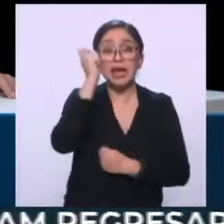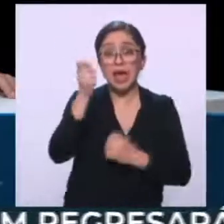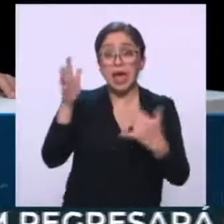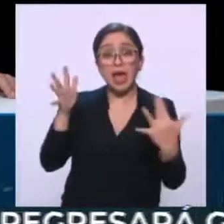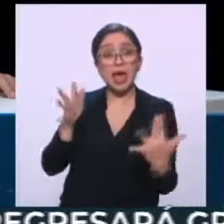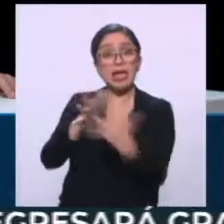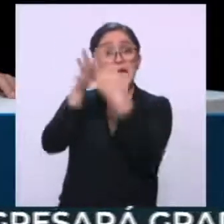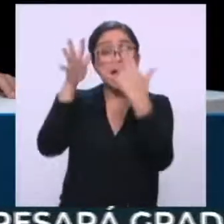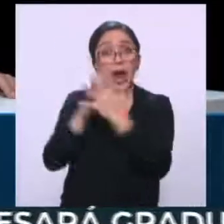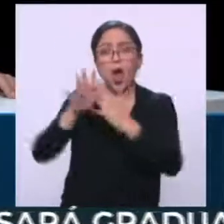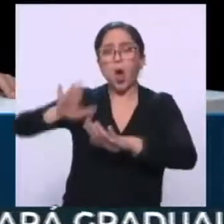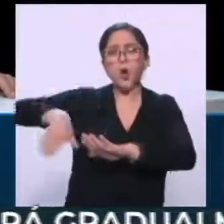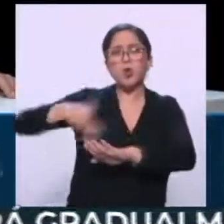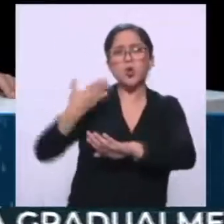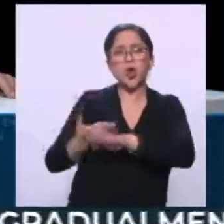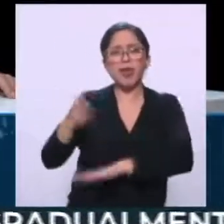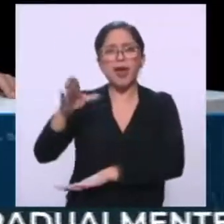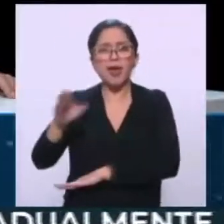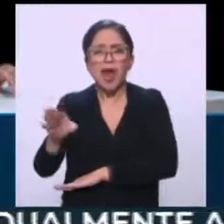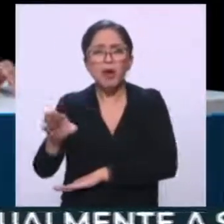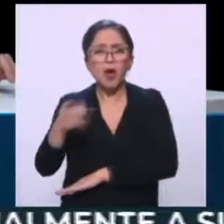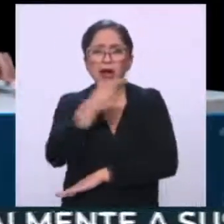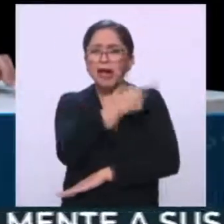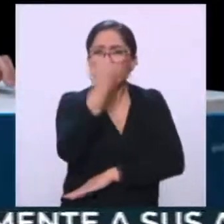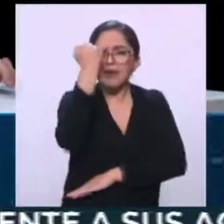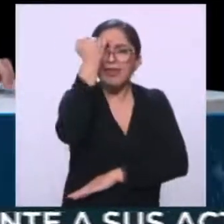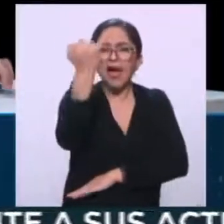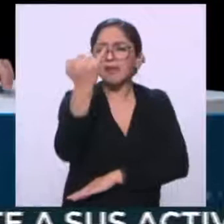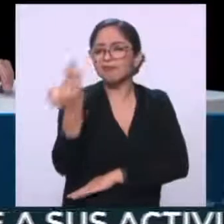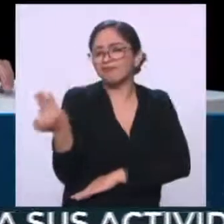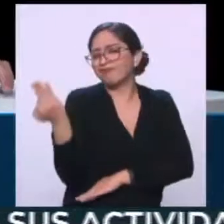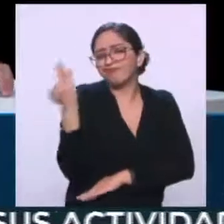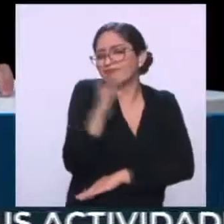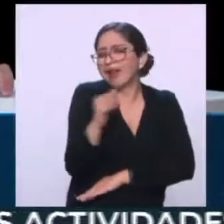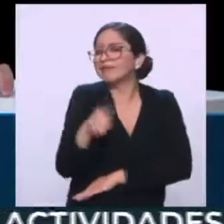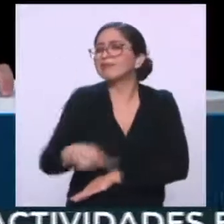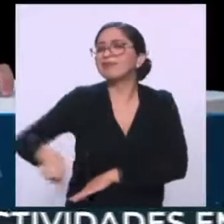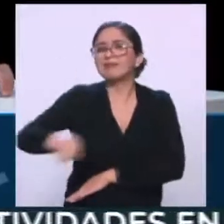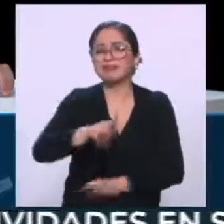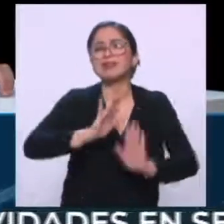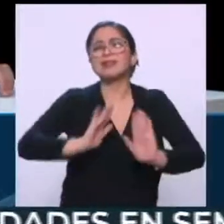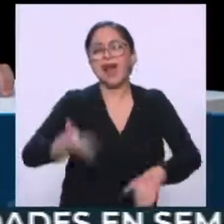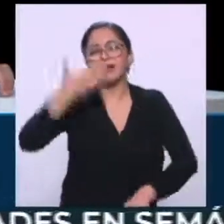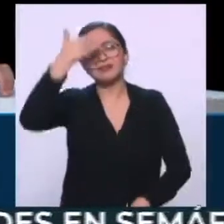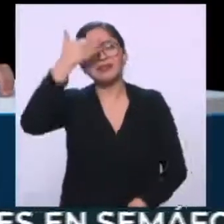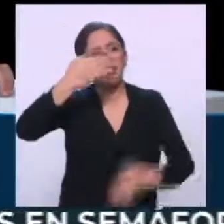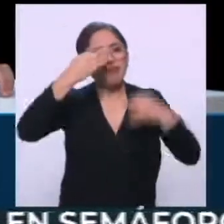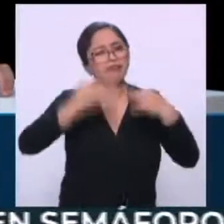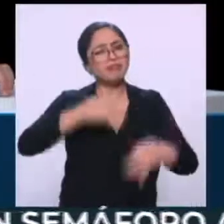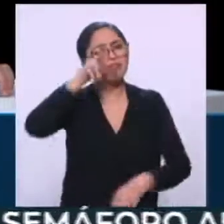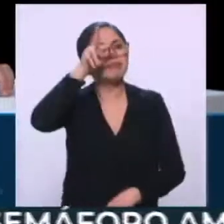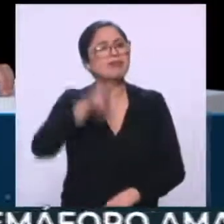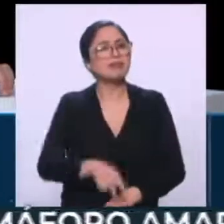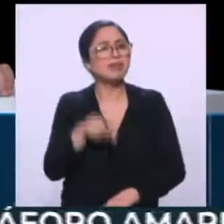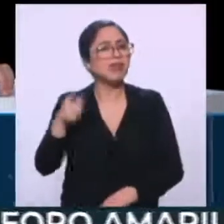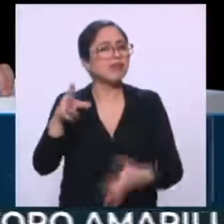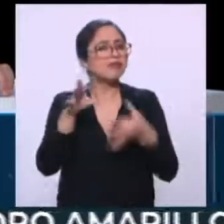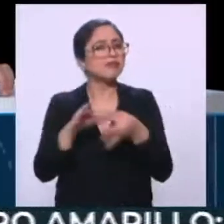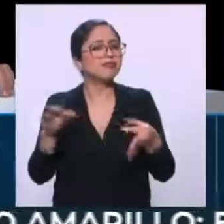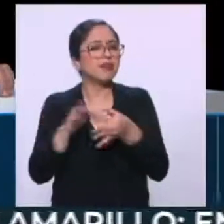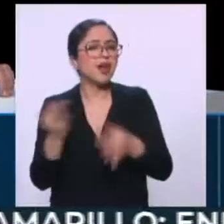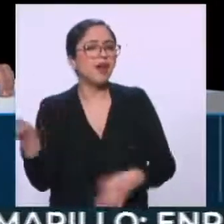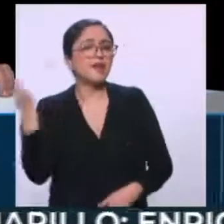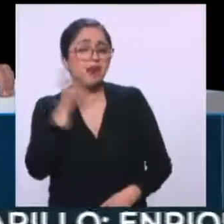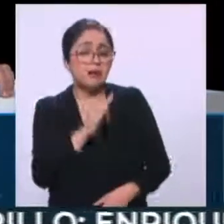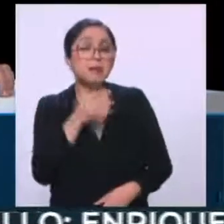sido una farsa, como lo sabemos por medio ya de muchas fuentes periodísticas y de acontecimientos. Pero también Salvador Cienfuegos,